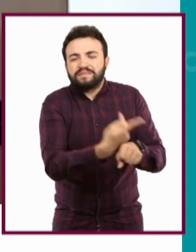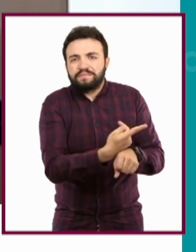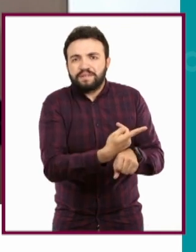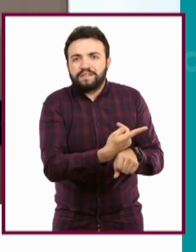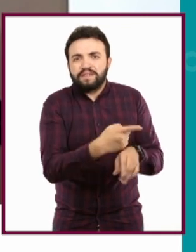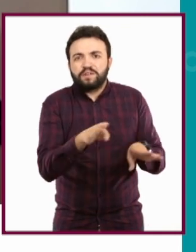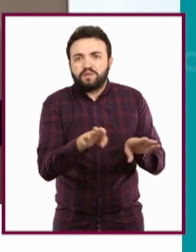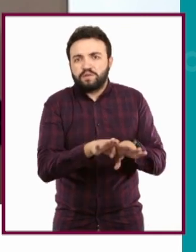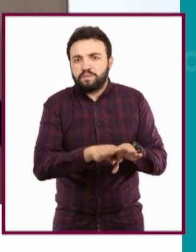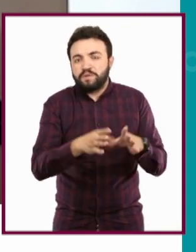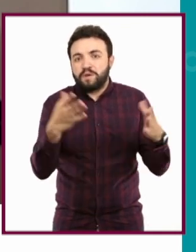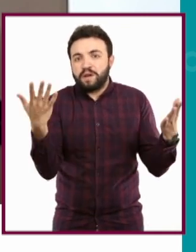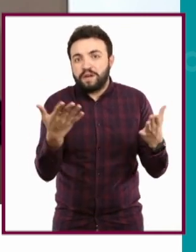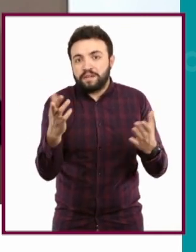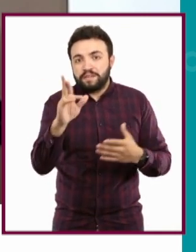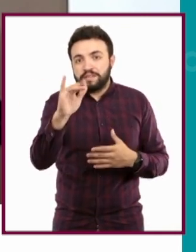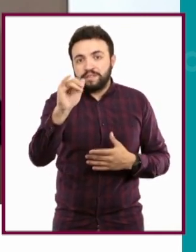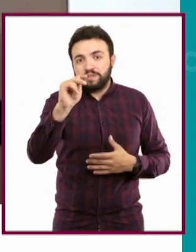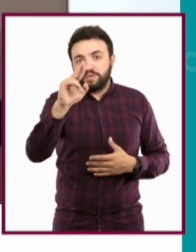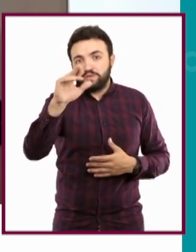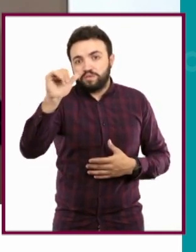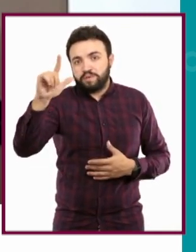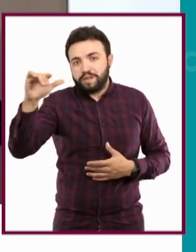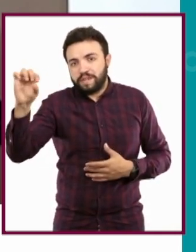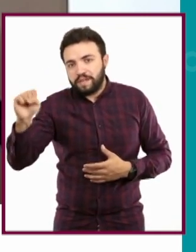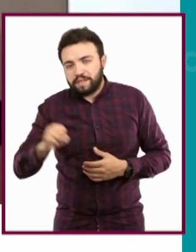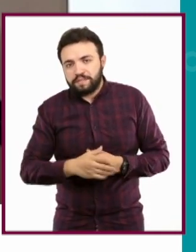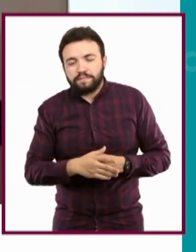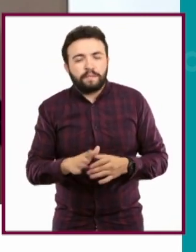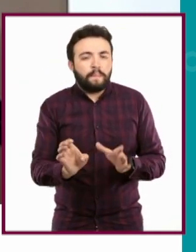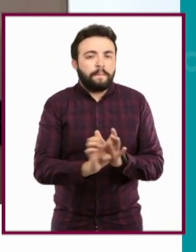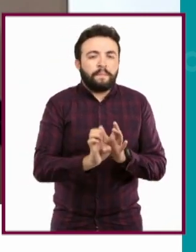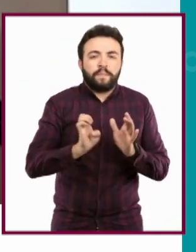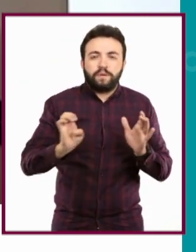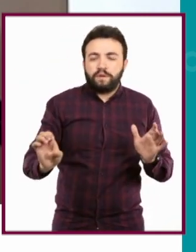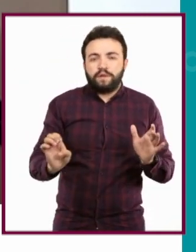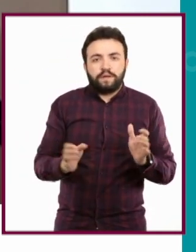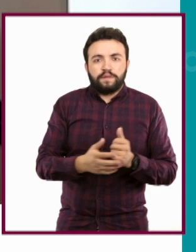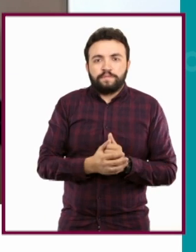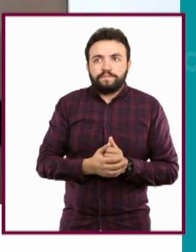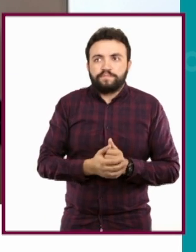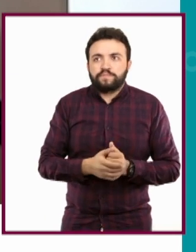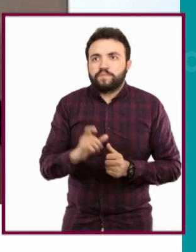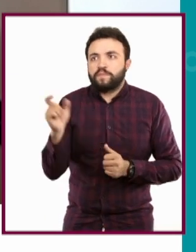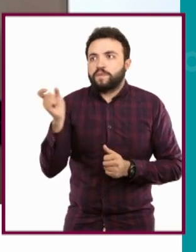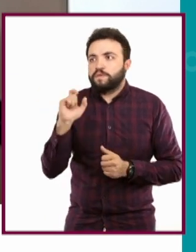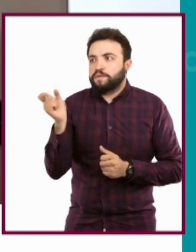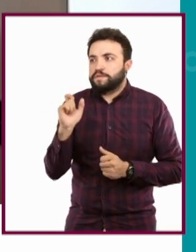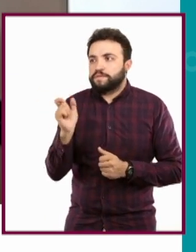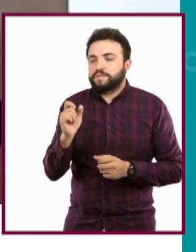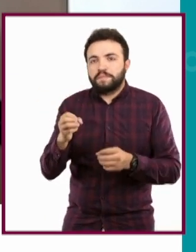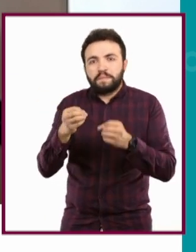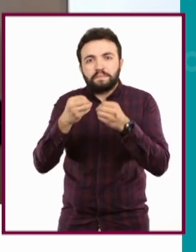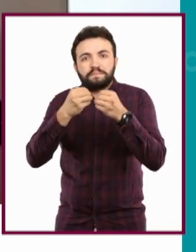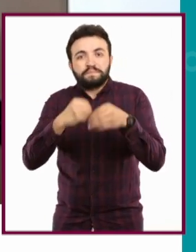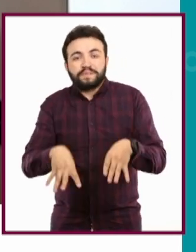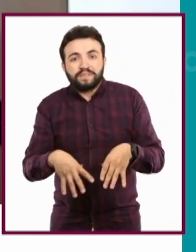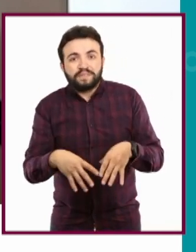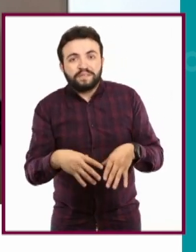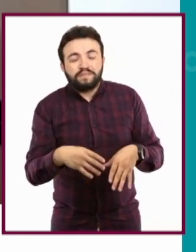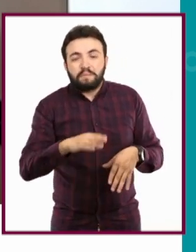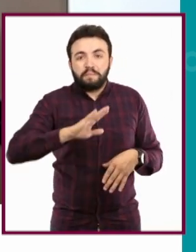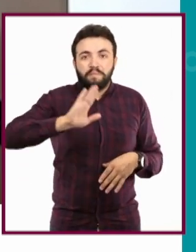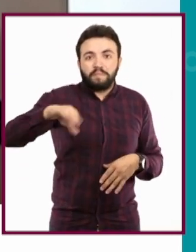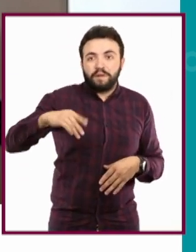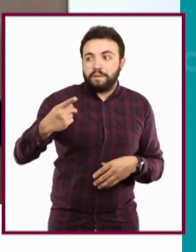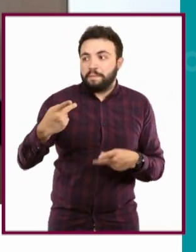la realización de rituales. Por ejemplo, los rituales que se realizan por el duelo. Cuando perdemos a un ser